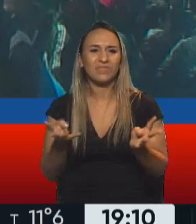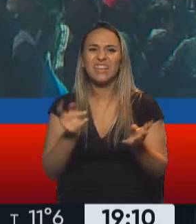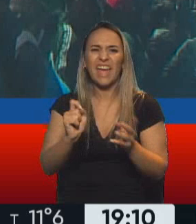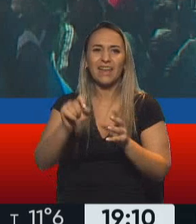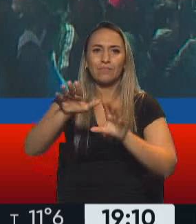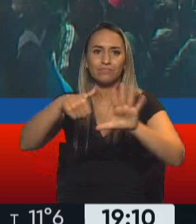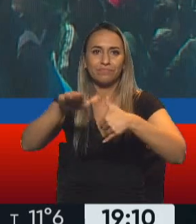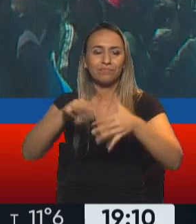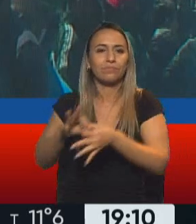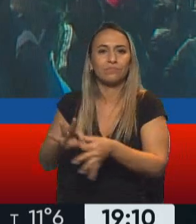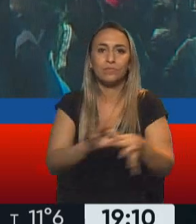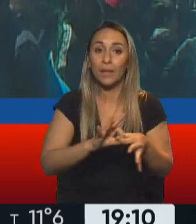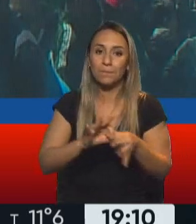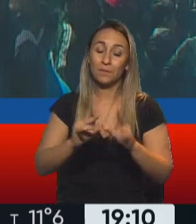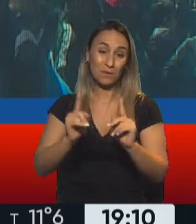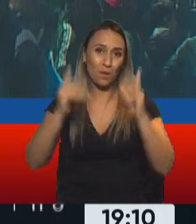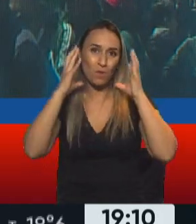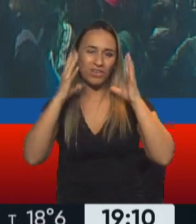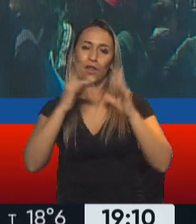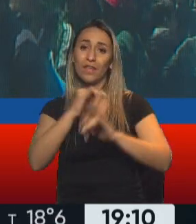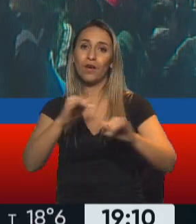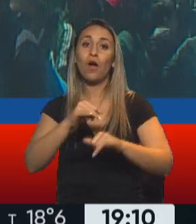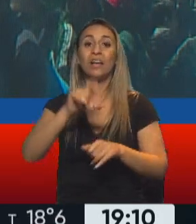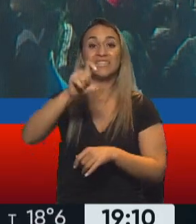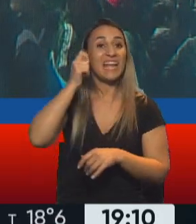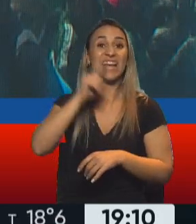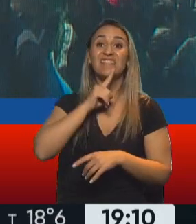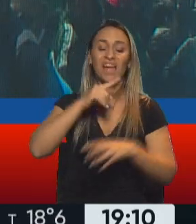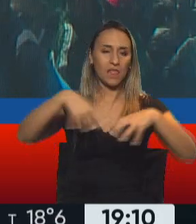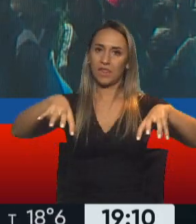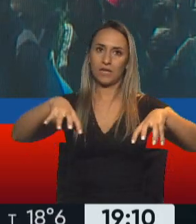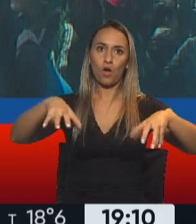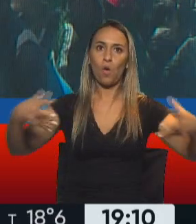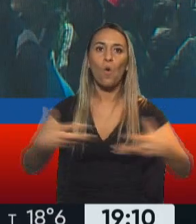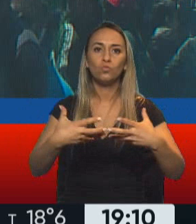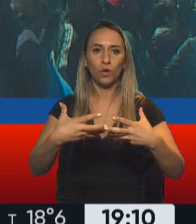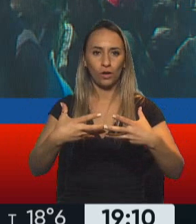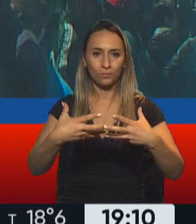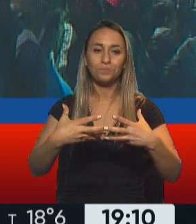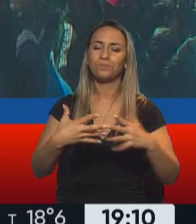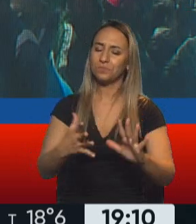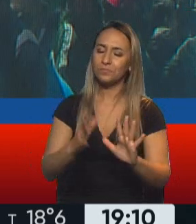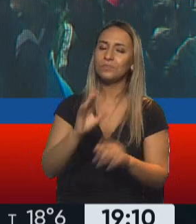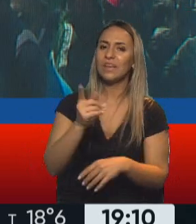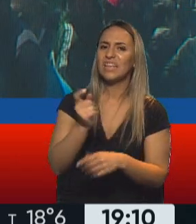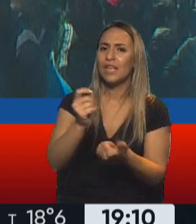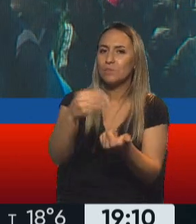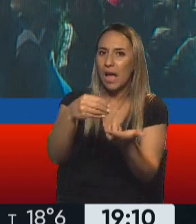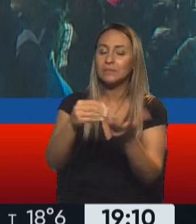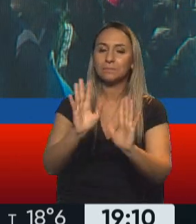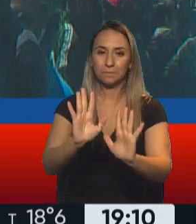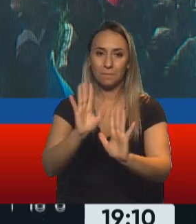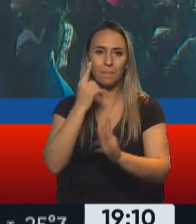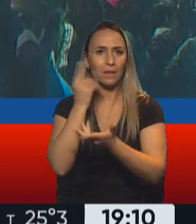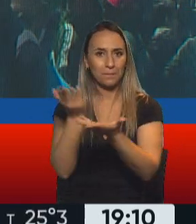ahí Moyano cerraba hablando de la unificación justamente de la CGT. Más que cuán amplio es con quiénes, porque vamos a ver un recorte